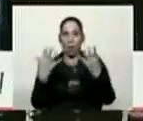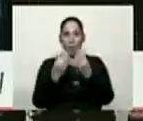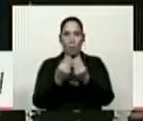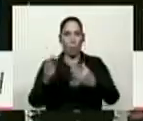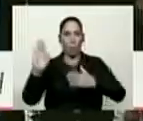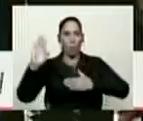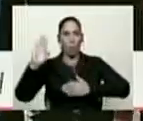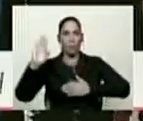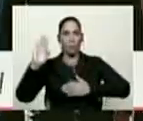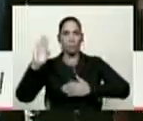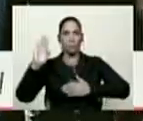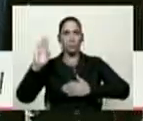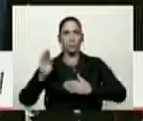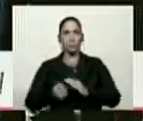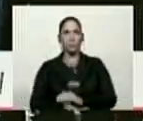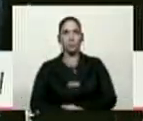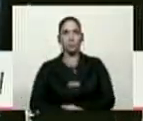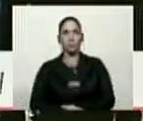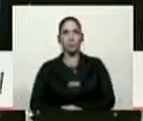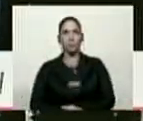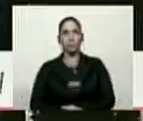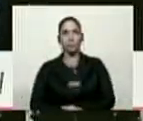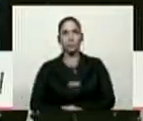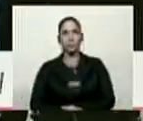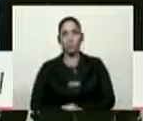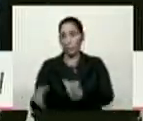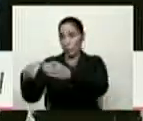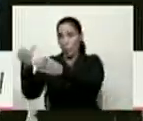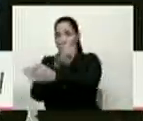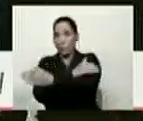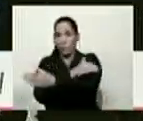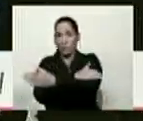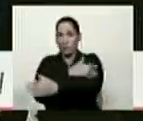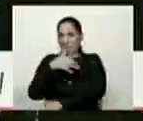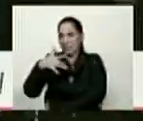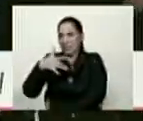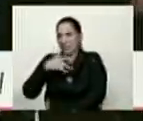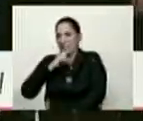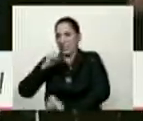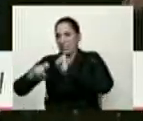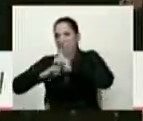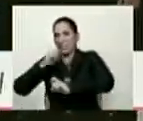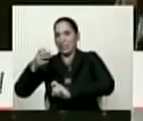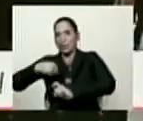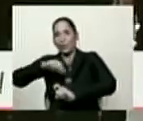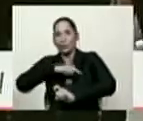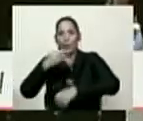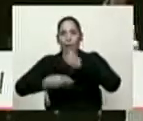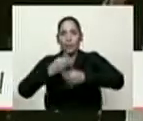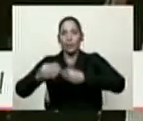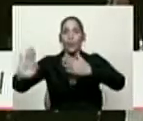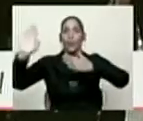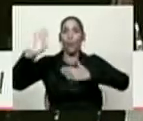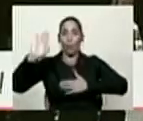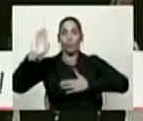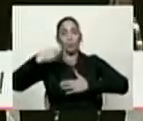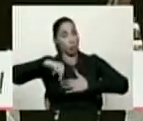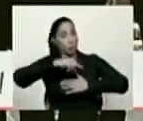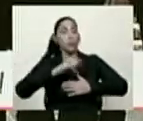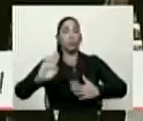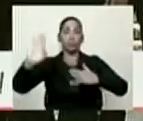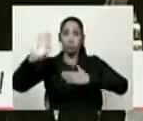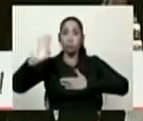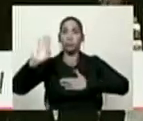juramento. Por cierto, los escualios andan ardidos porque nosotros andamos, Darío, juramentándonos, y nos vamos a juramentar porque para